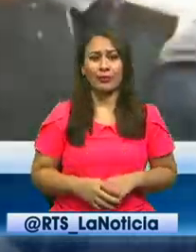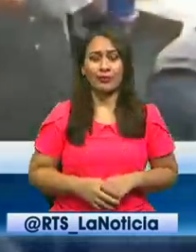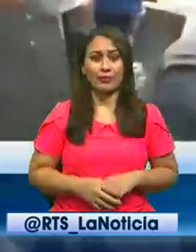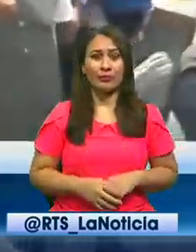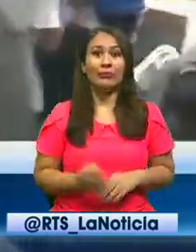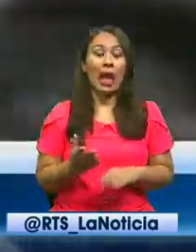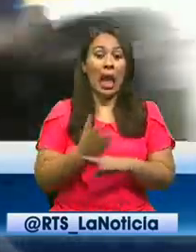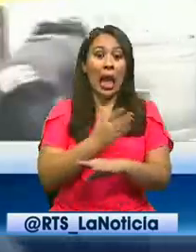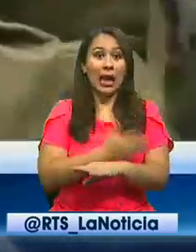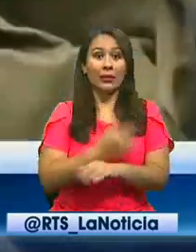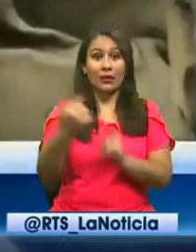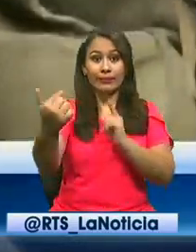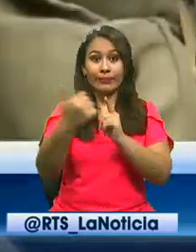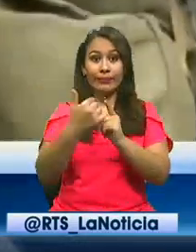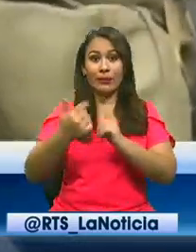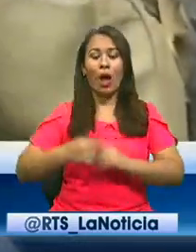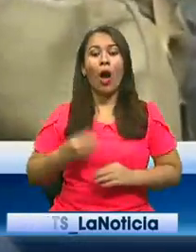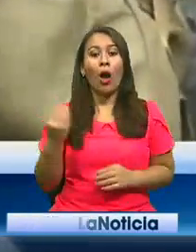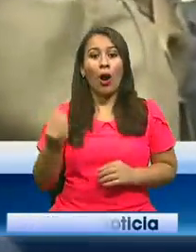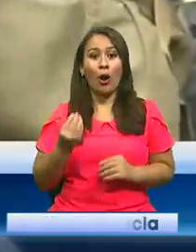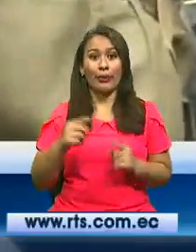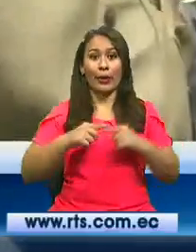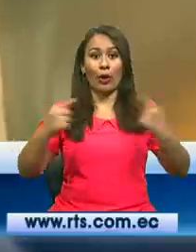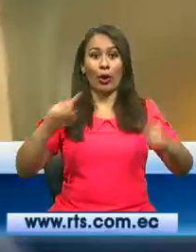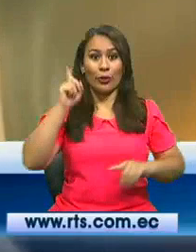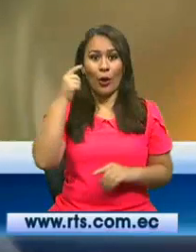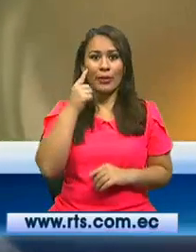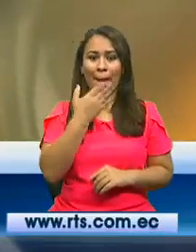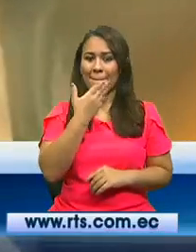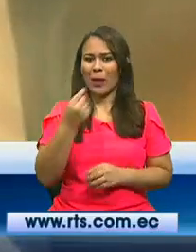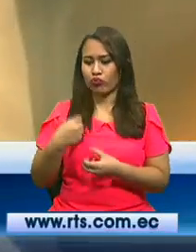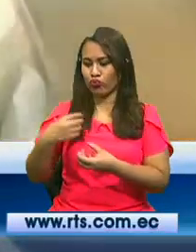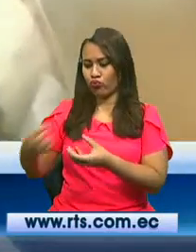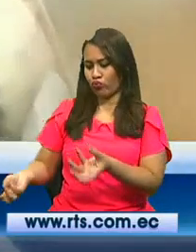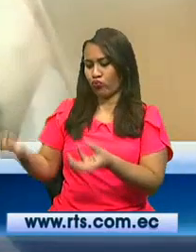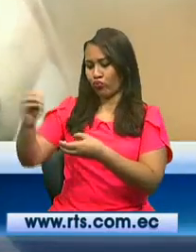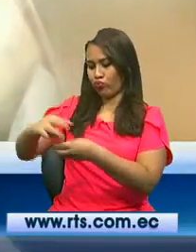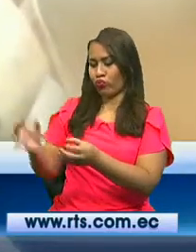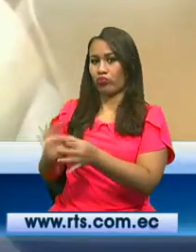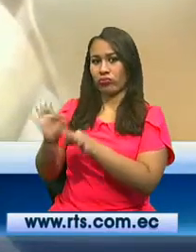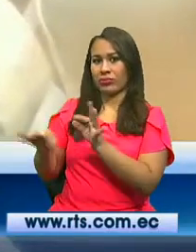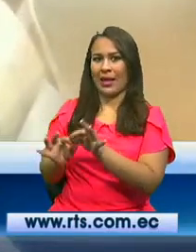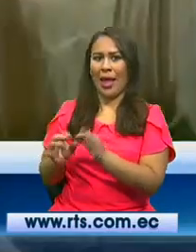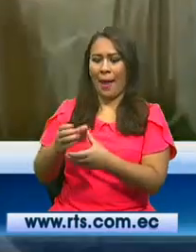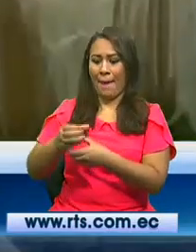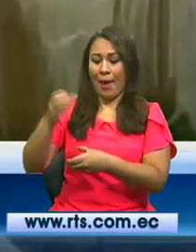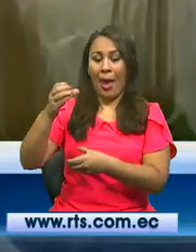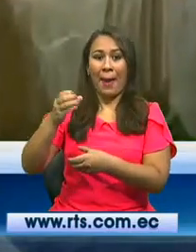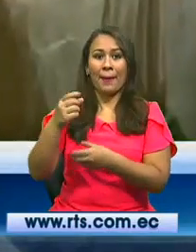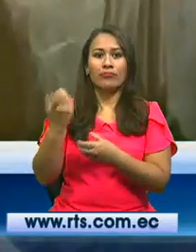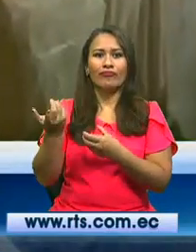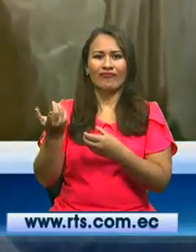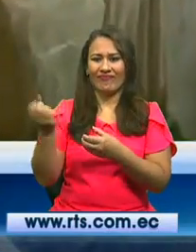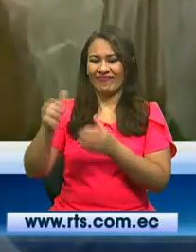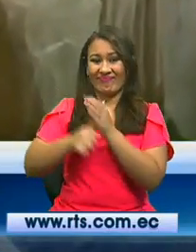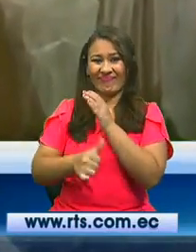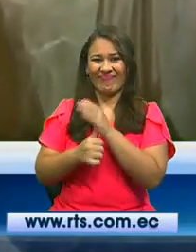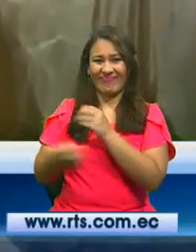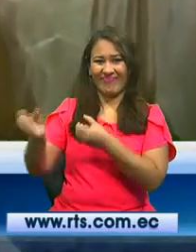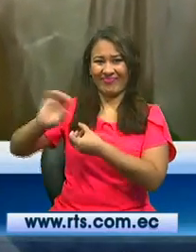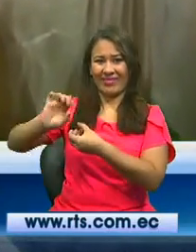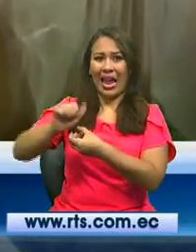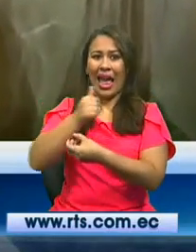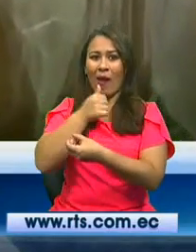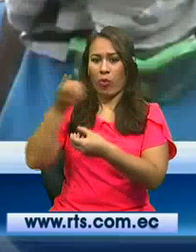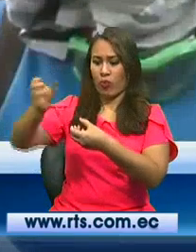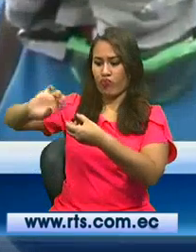Momentos antes de los enfrentamientos, jóvenes opositores preparaban su nuevo y rudimentario arsenal. Frascos de vidrio llenos de heces fecales mezclados con agua y